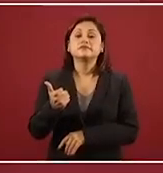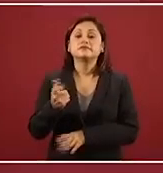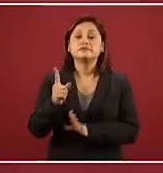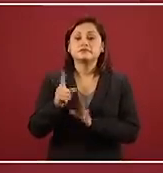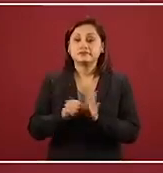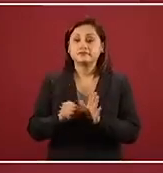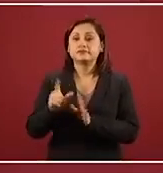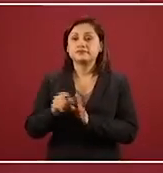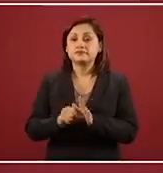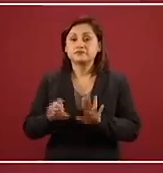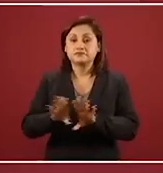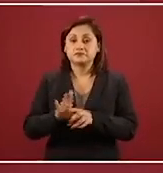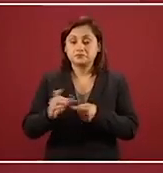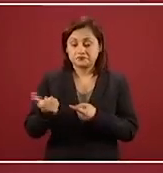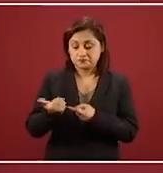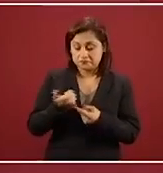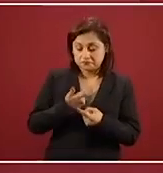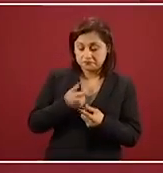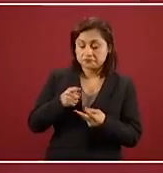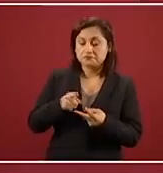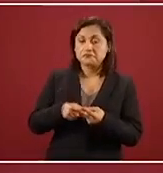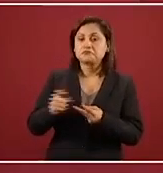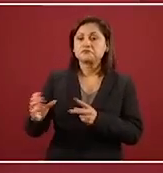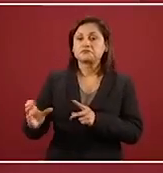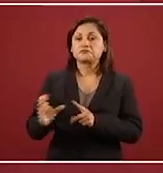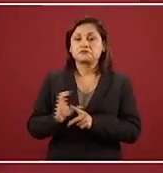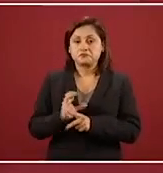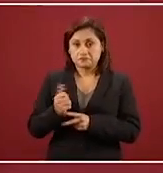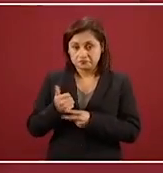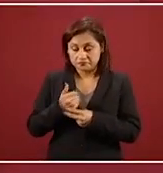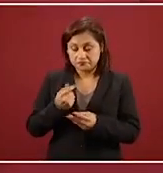compensaciones, gratificaciones,